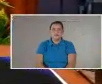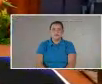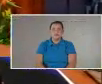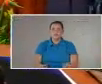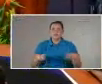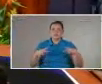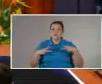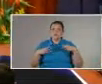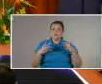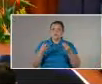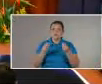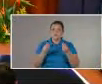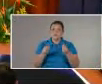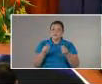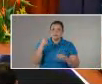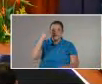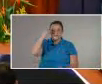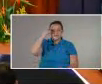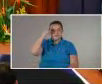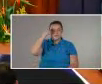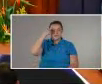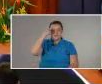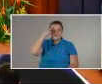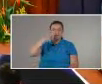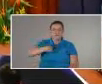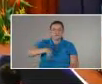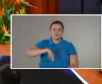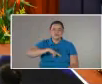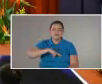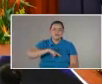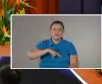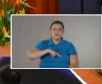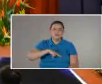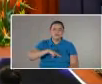Hay muchas supersticiones en nuestro medio.